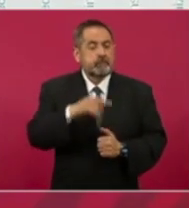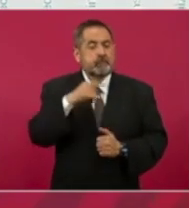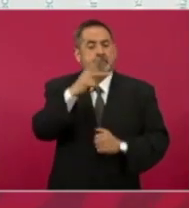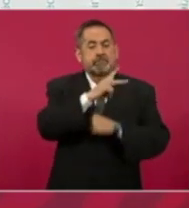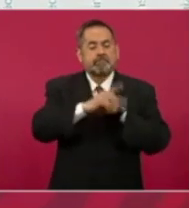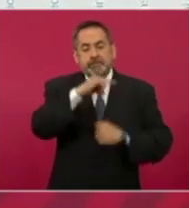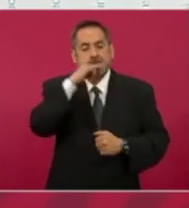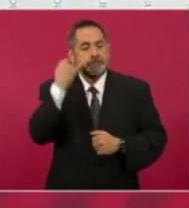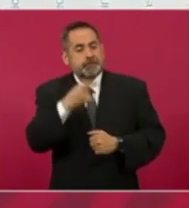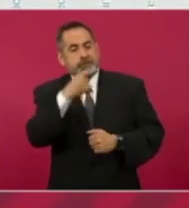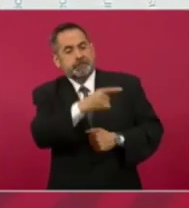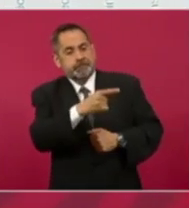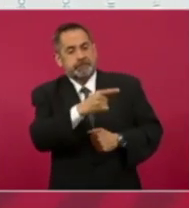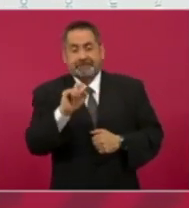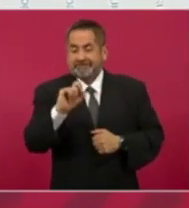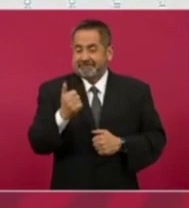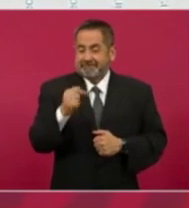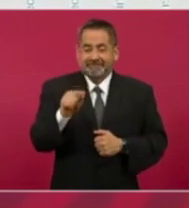chileno